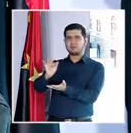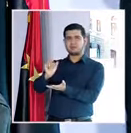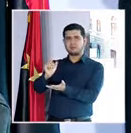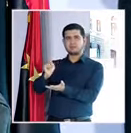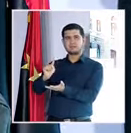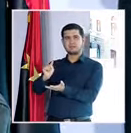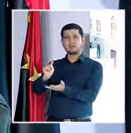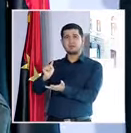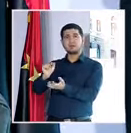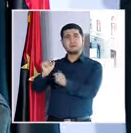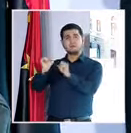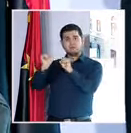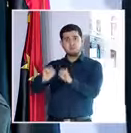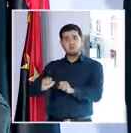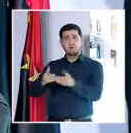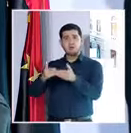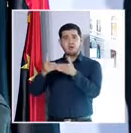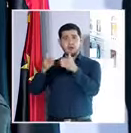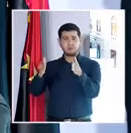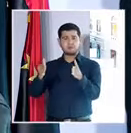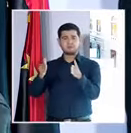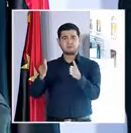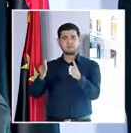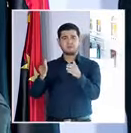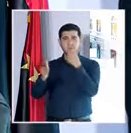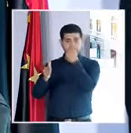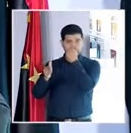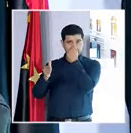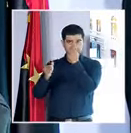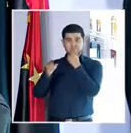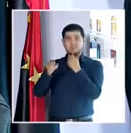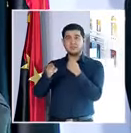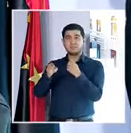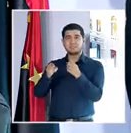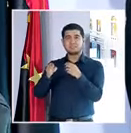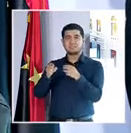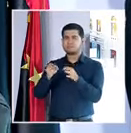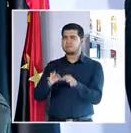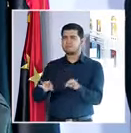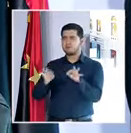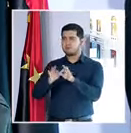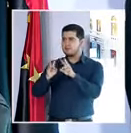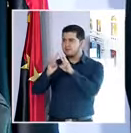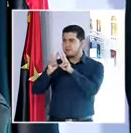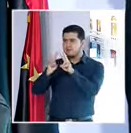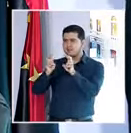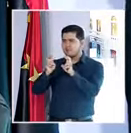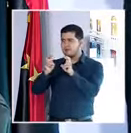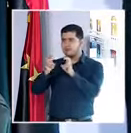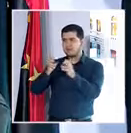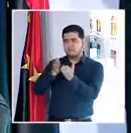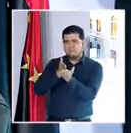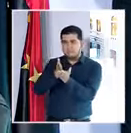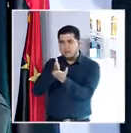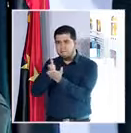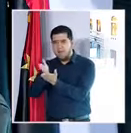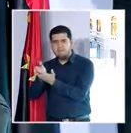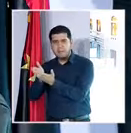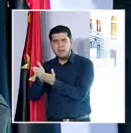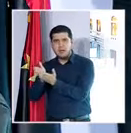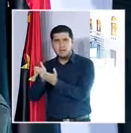será el centro de operaciones en materia migratoria, en materia